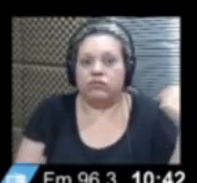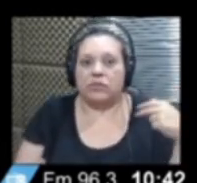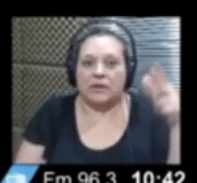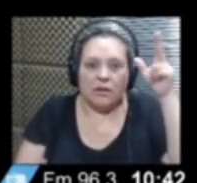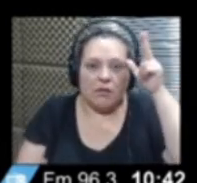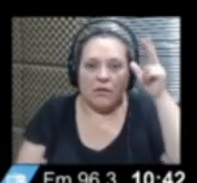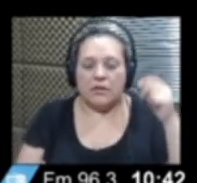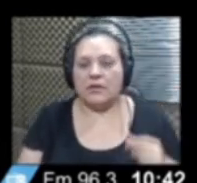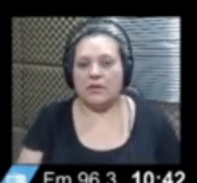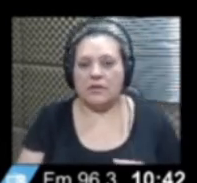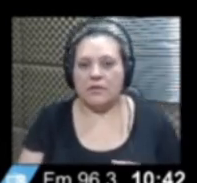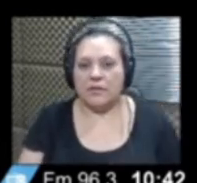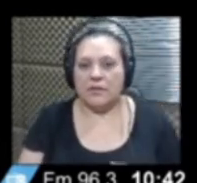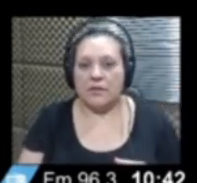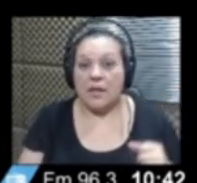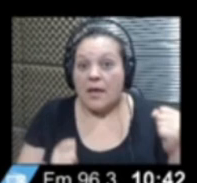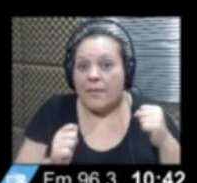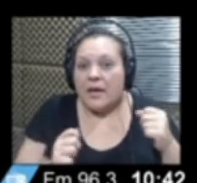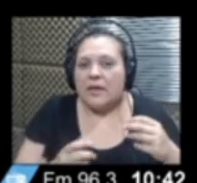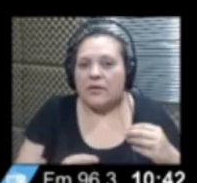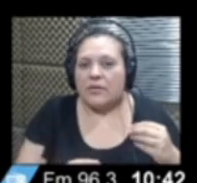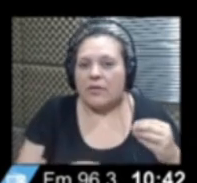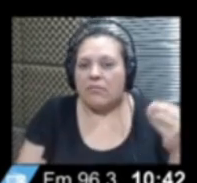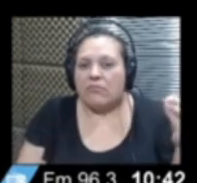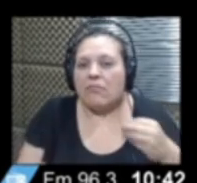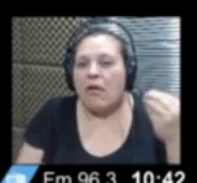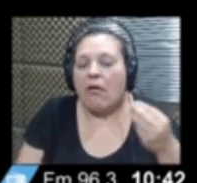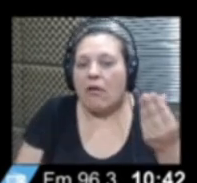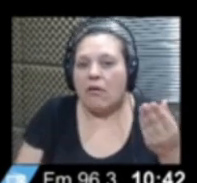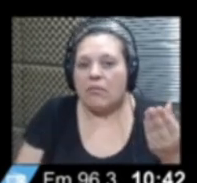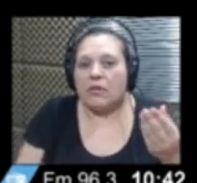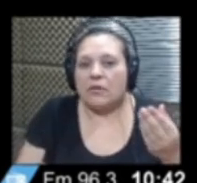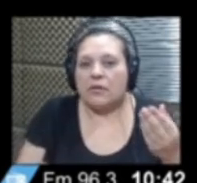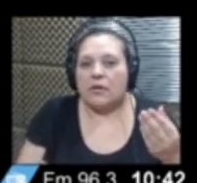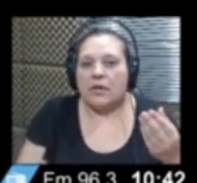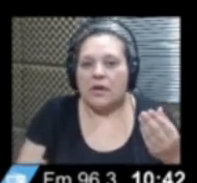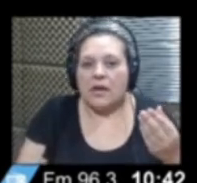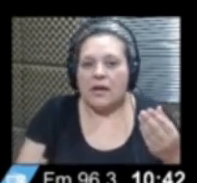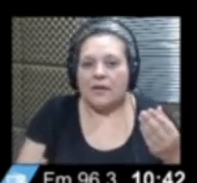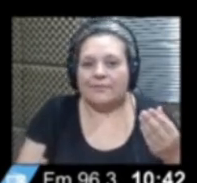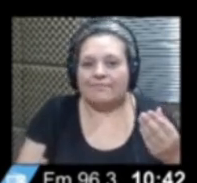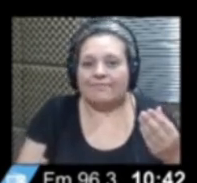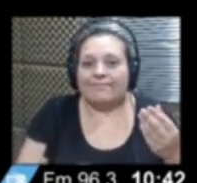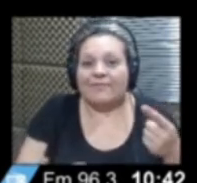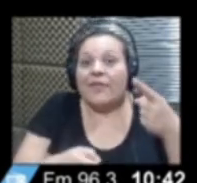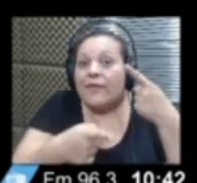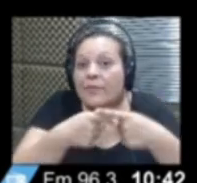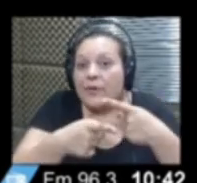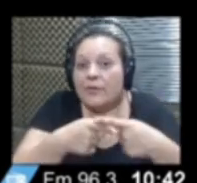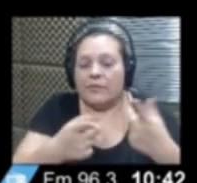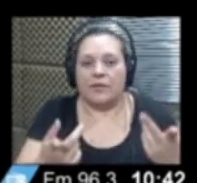Leticia? Este 8 de marzo lo hemos conmemorado recordando